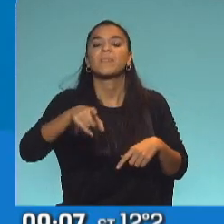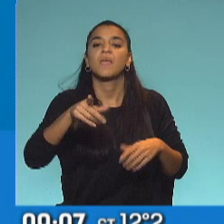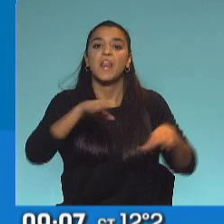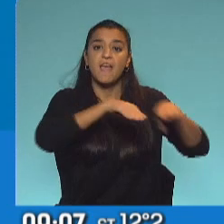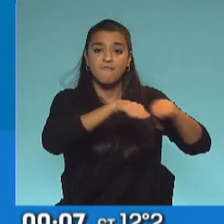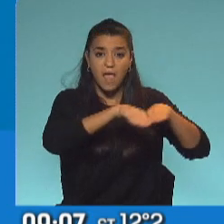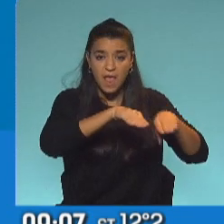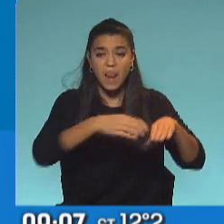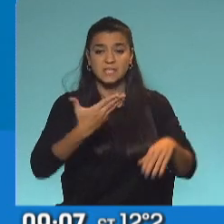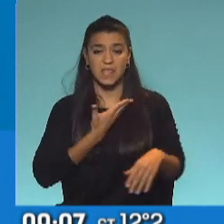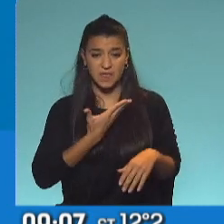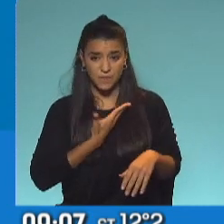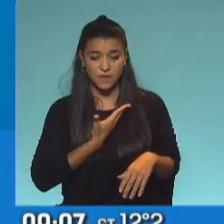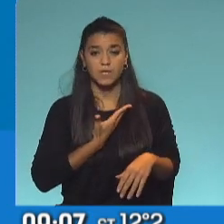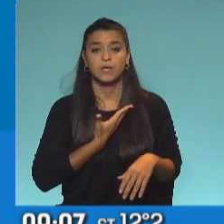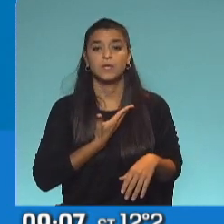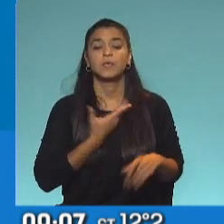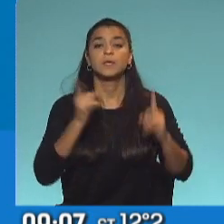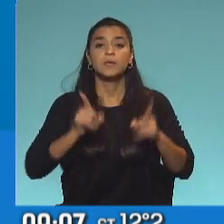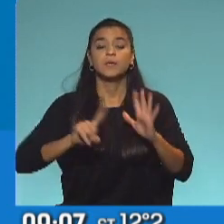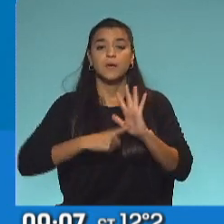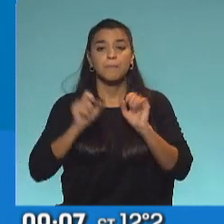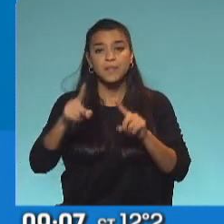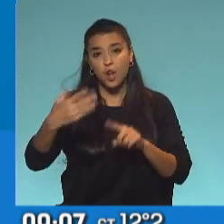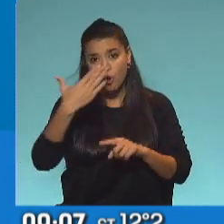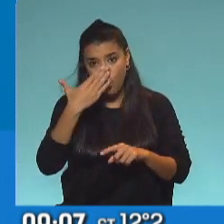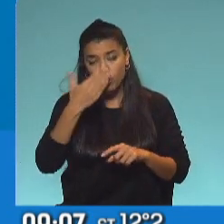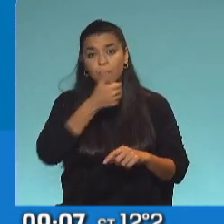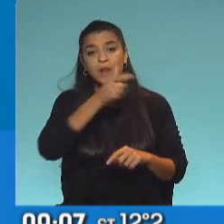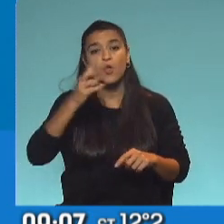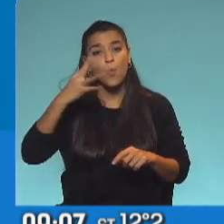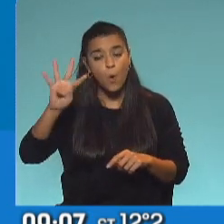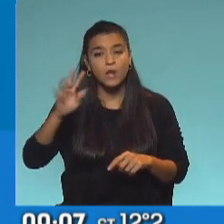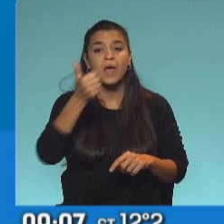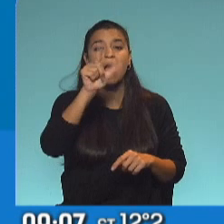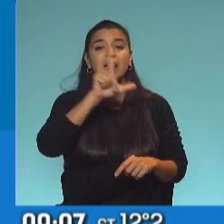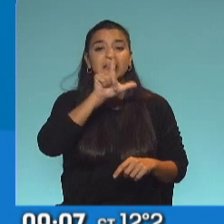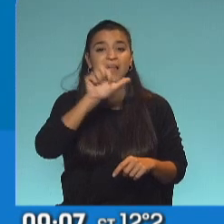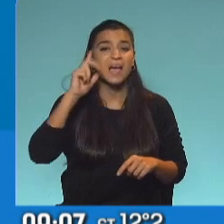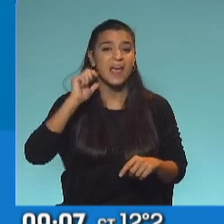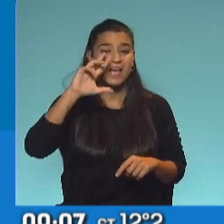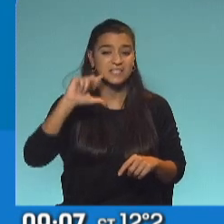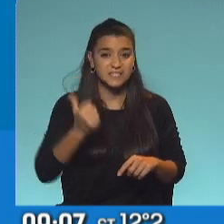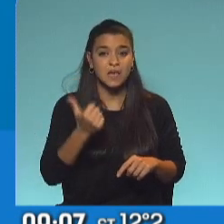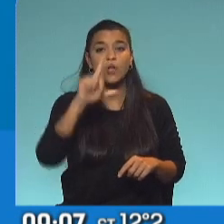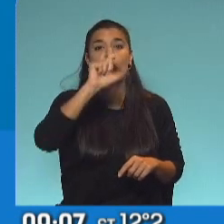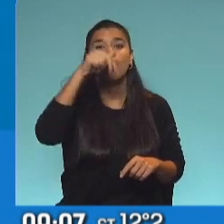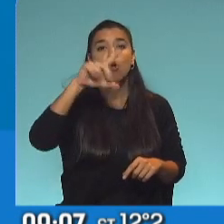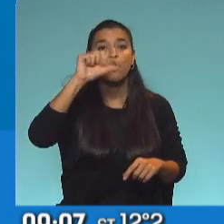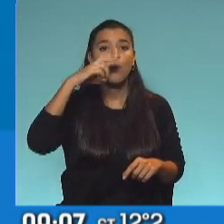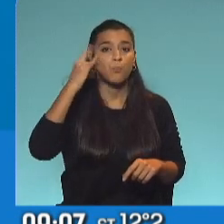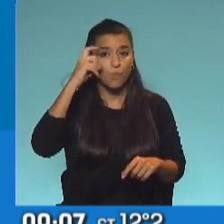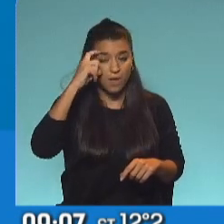de rafaela en santa fe en la capital de córdoba en río cuarto y altagracia y en loncopué en